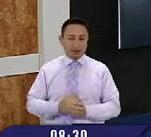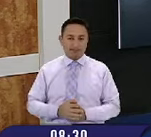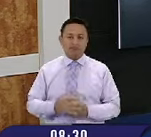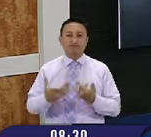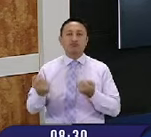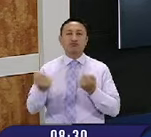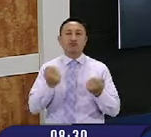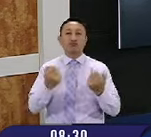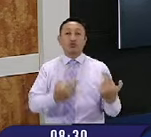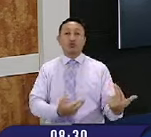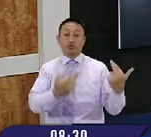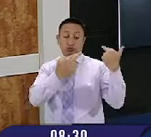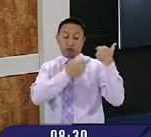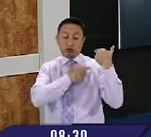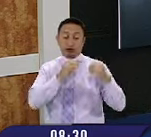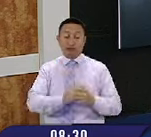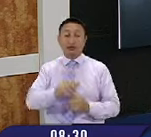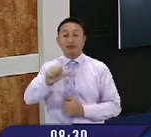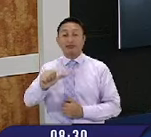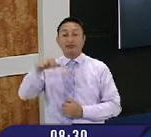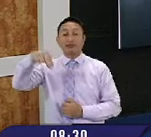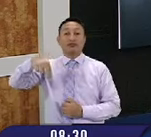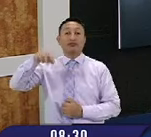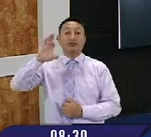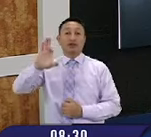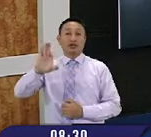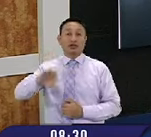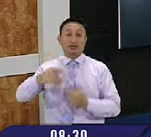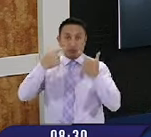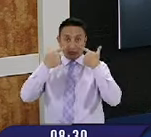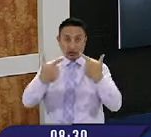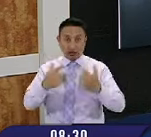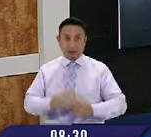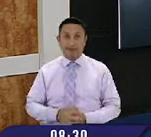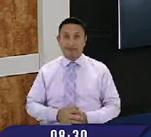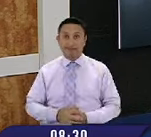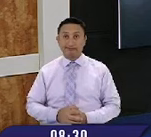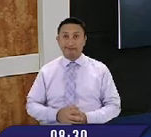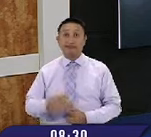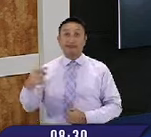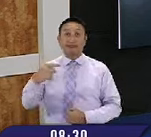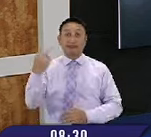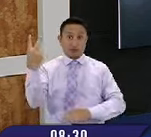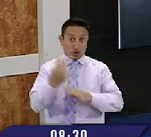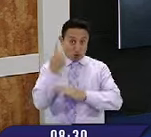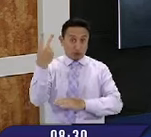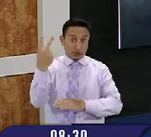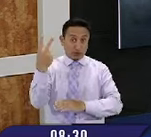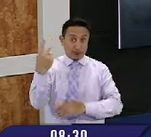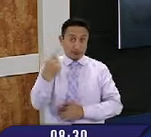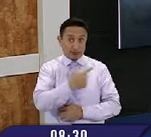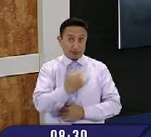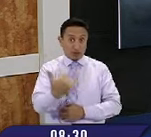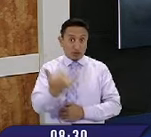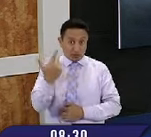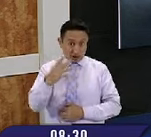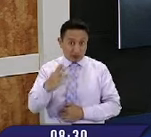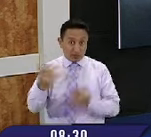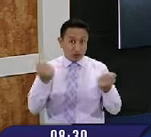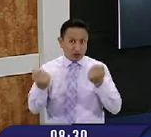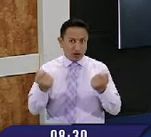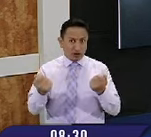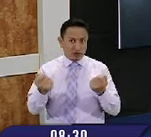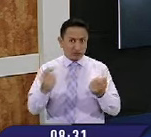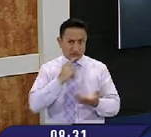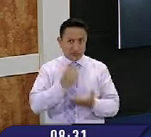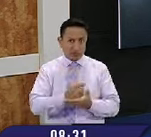a cargo, dice, de la Agencia Metropolitana de Tránsito. Segunda vez con lo mismo, ¿no? ¿Será que ahora sí van a controlar a los